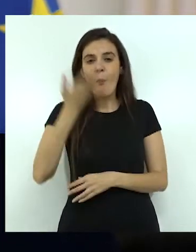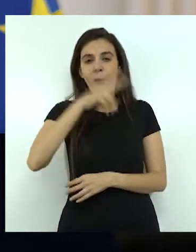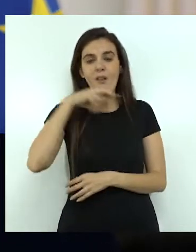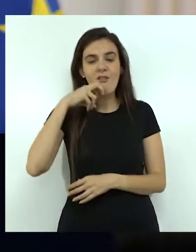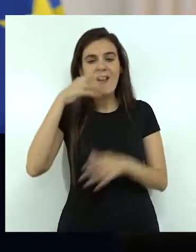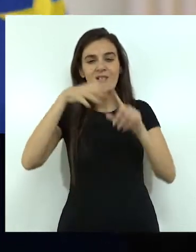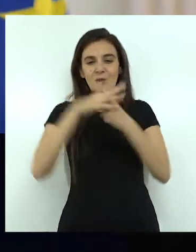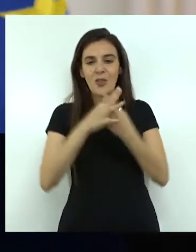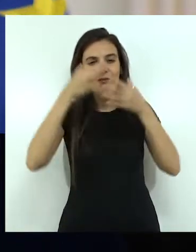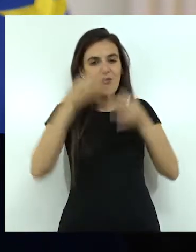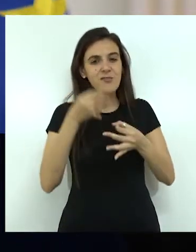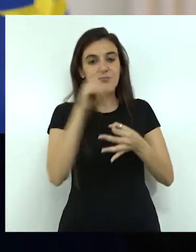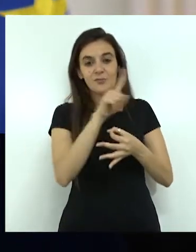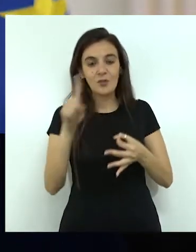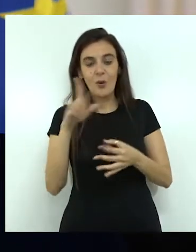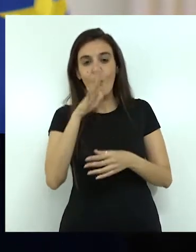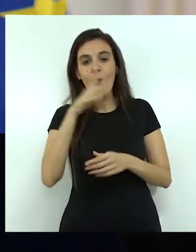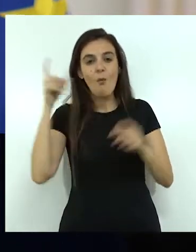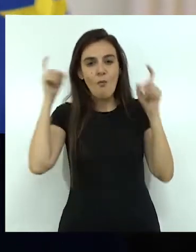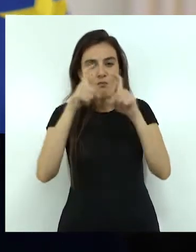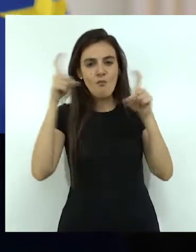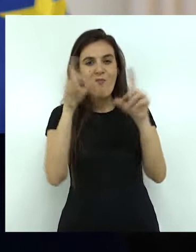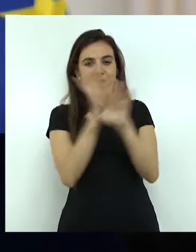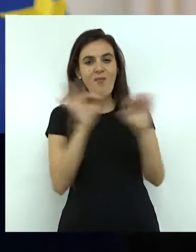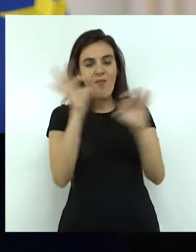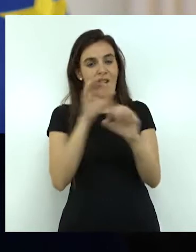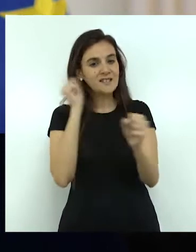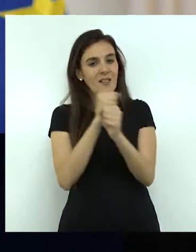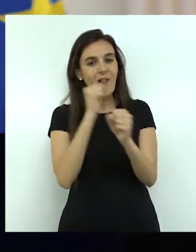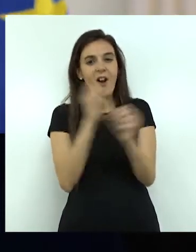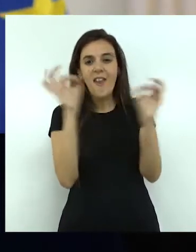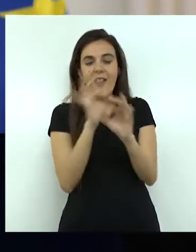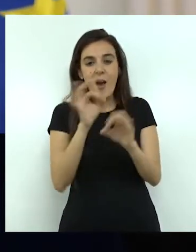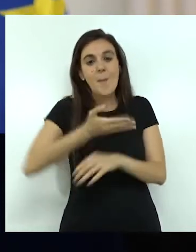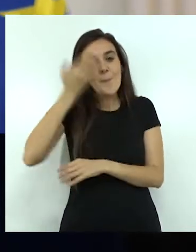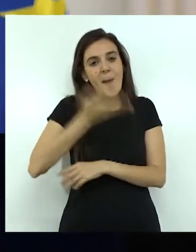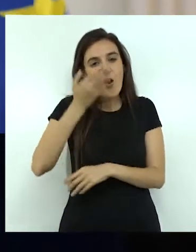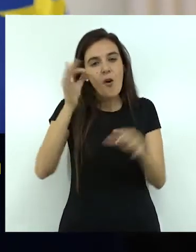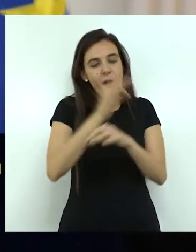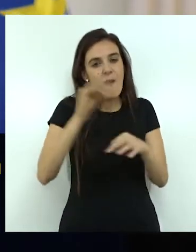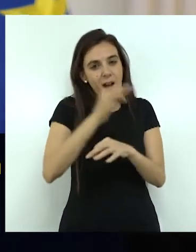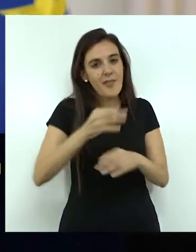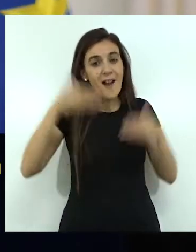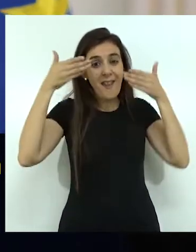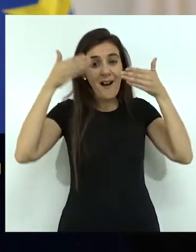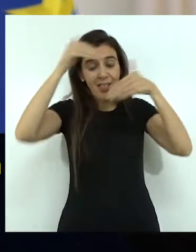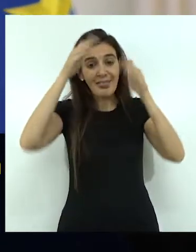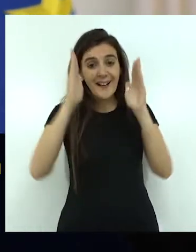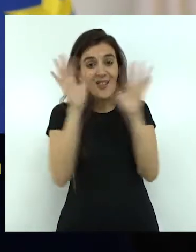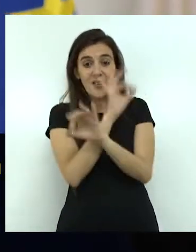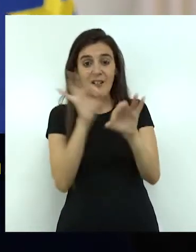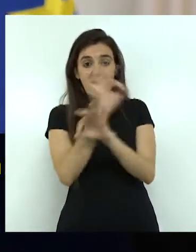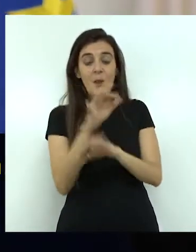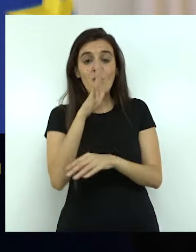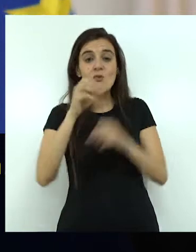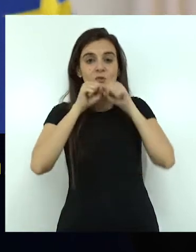justa medida en nuestro esfuerzo no valoran nuestros esfuerzos no no valoran la dedicación y por lo tanto hago yo